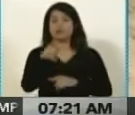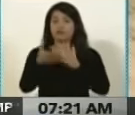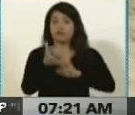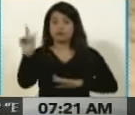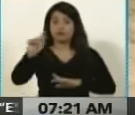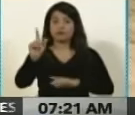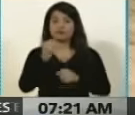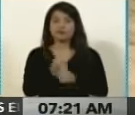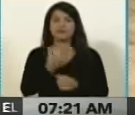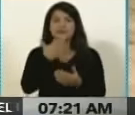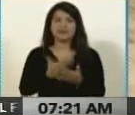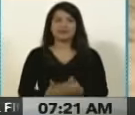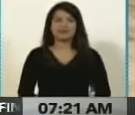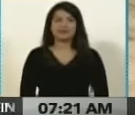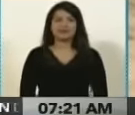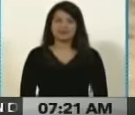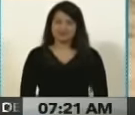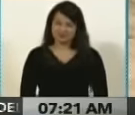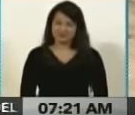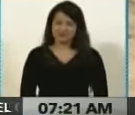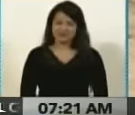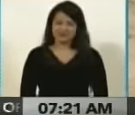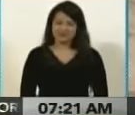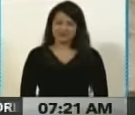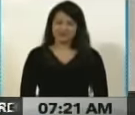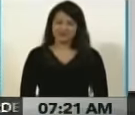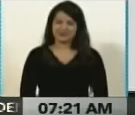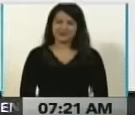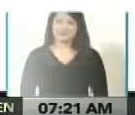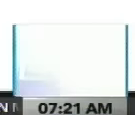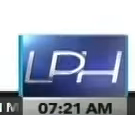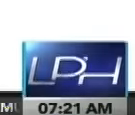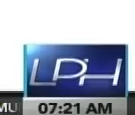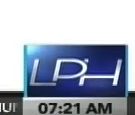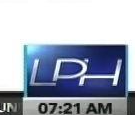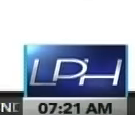con más. Muchísimas gracias. No, gracias a ti. Un placer inmenso.